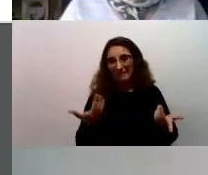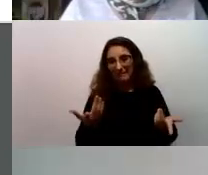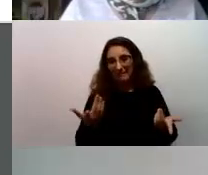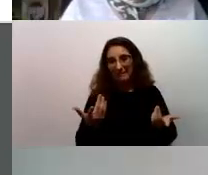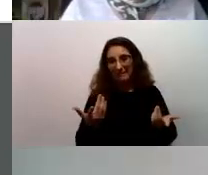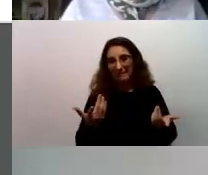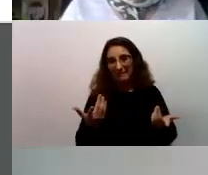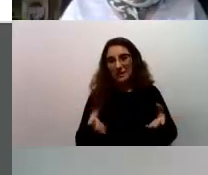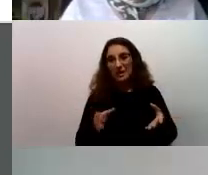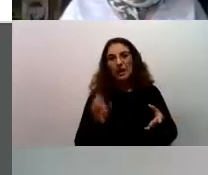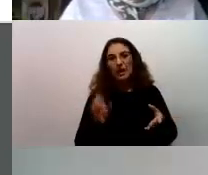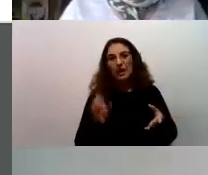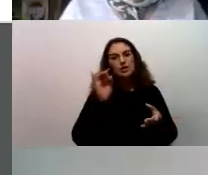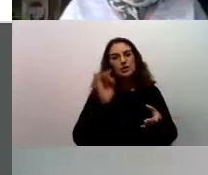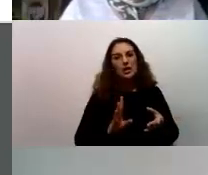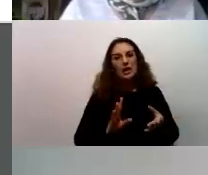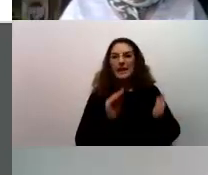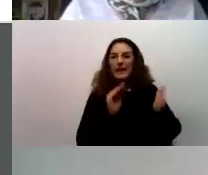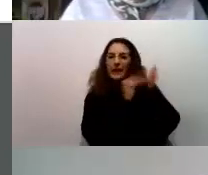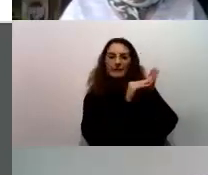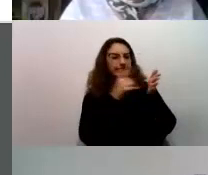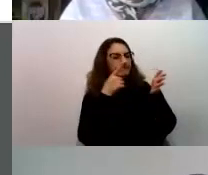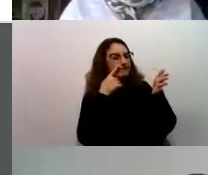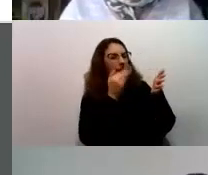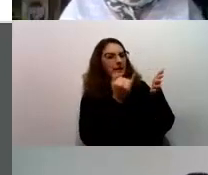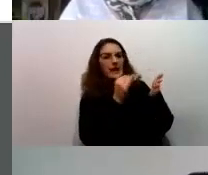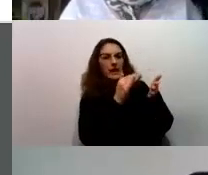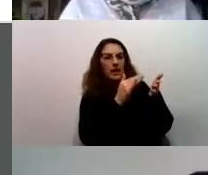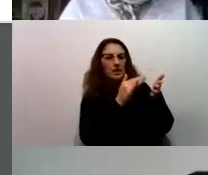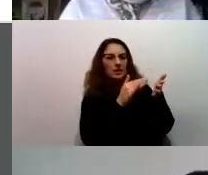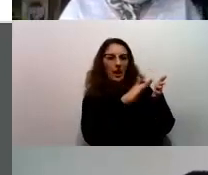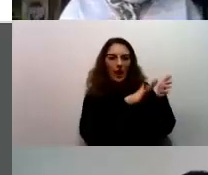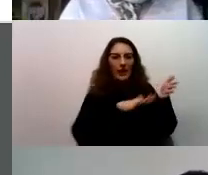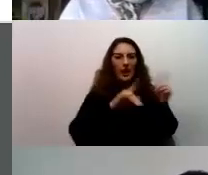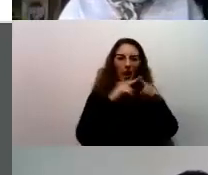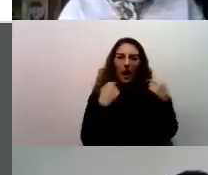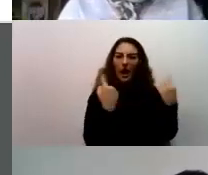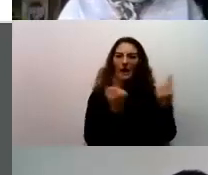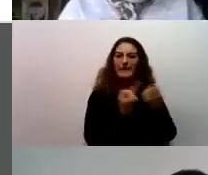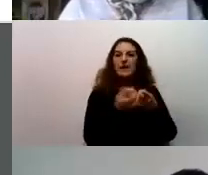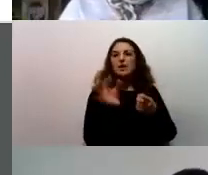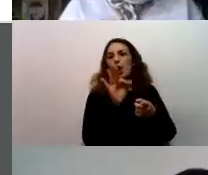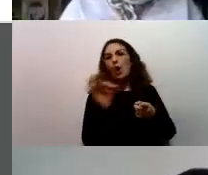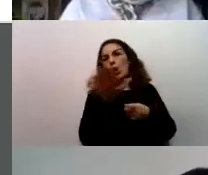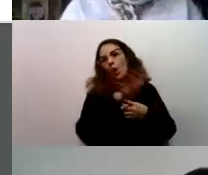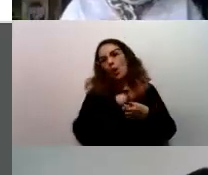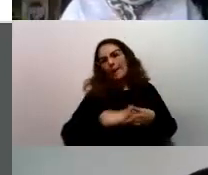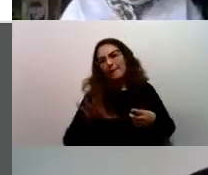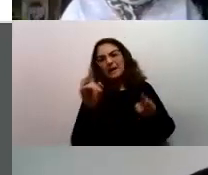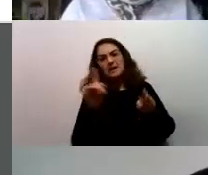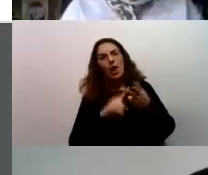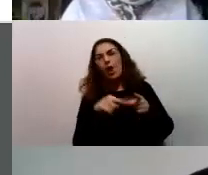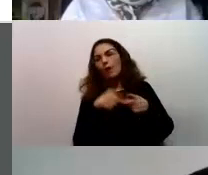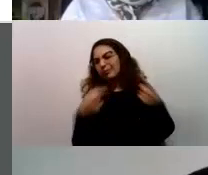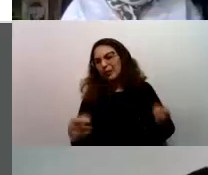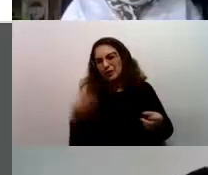a indicadores identificativos de habitaciones o espacios o símbolos específicos.